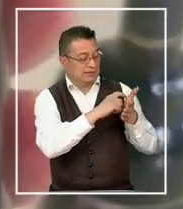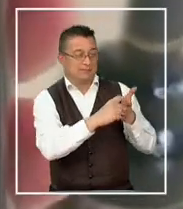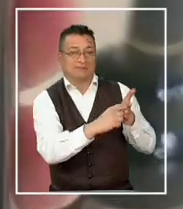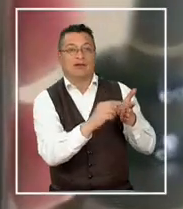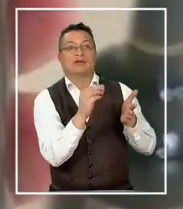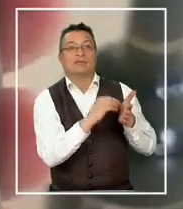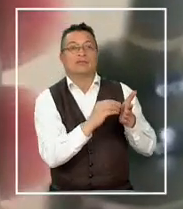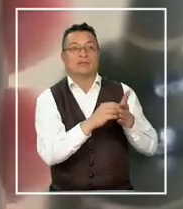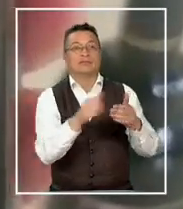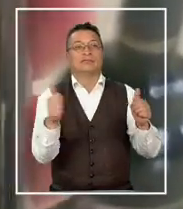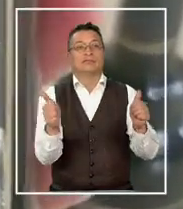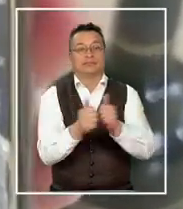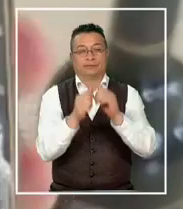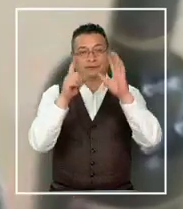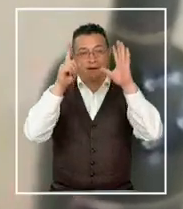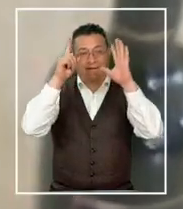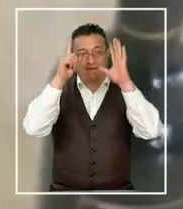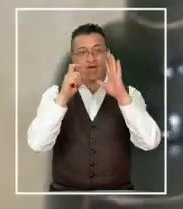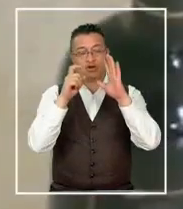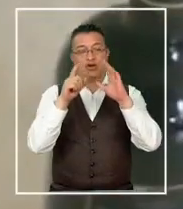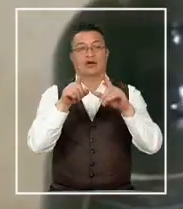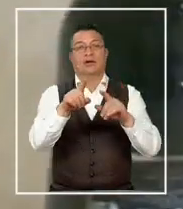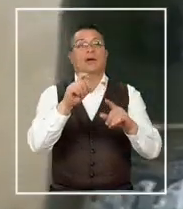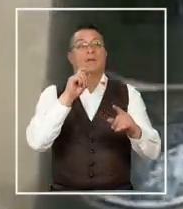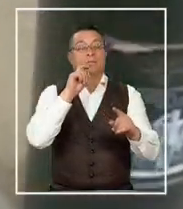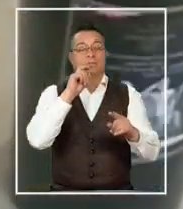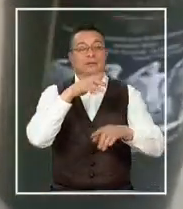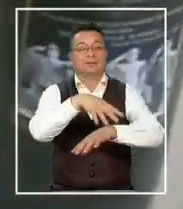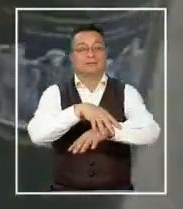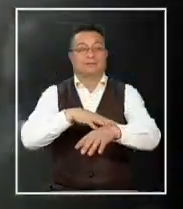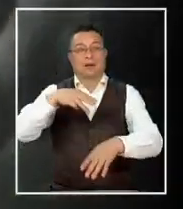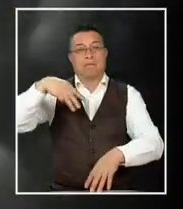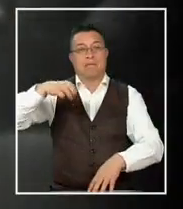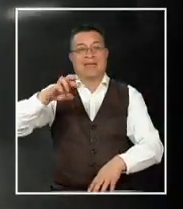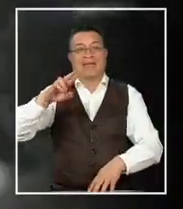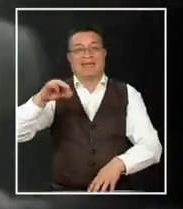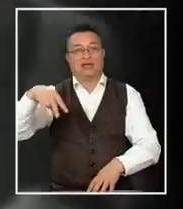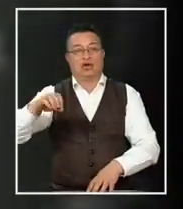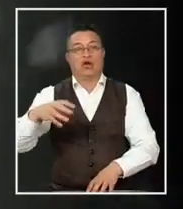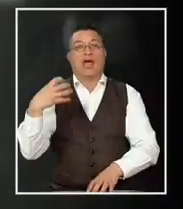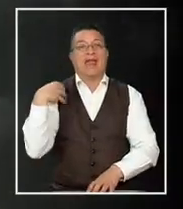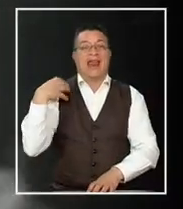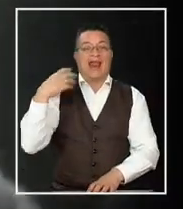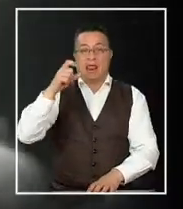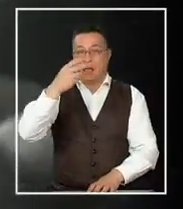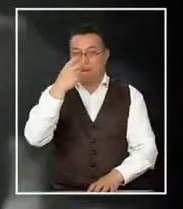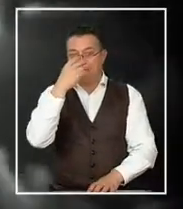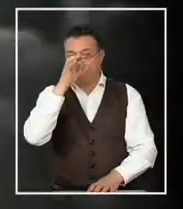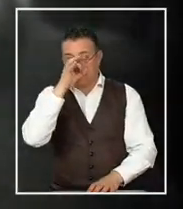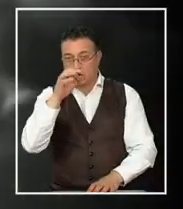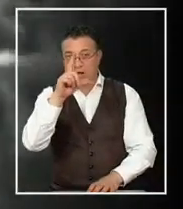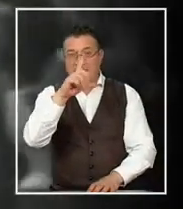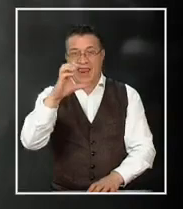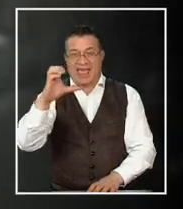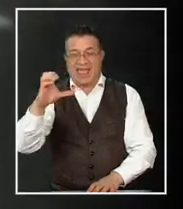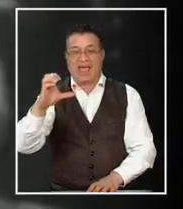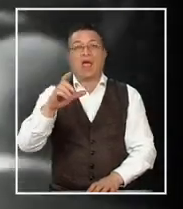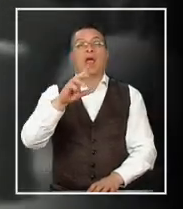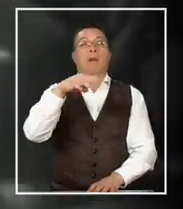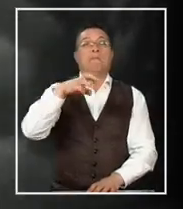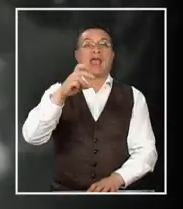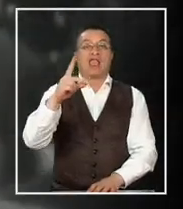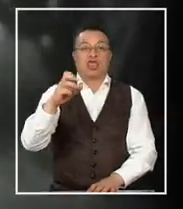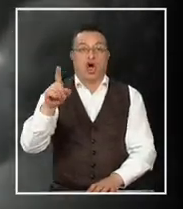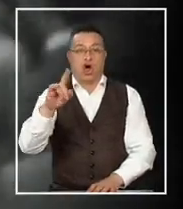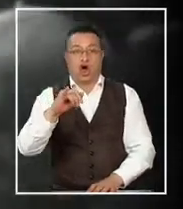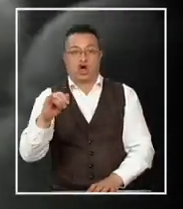etiquetas que acompaña una fotografía donde se ve al almirante Merino y a los generales Pinochet, Lig y Mendoza.